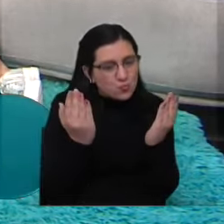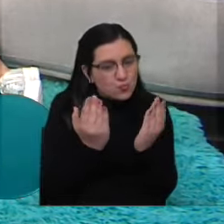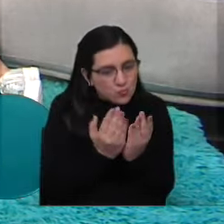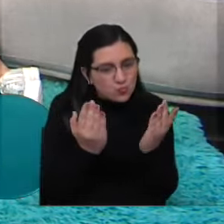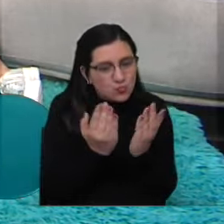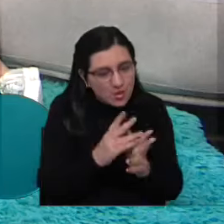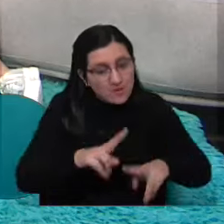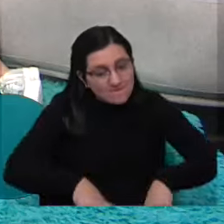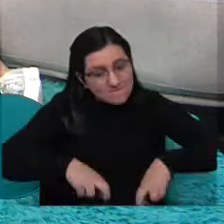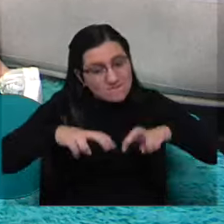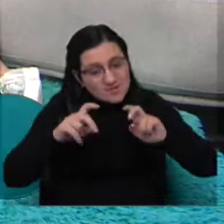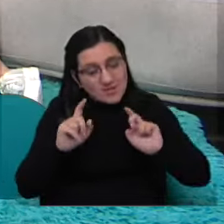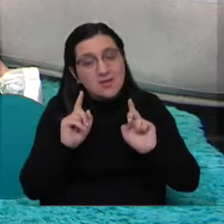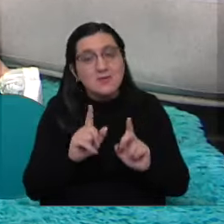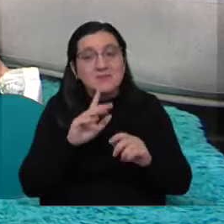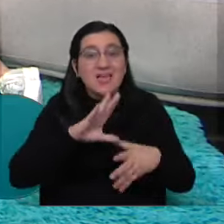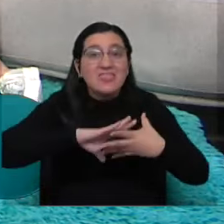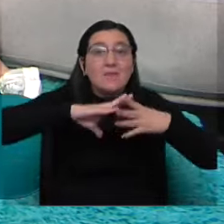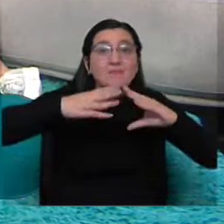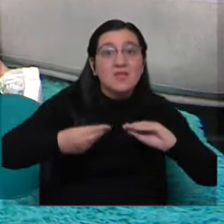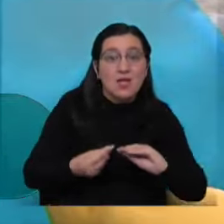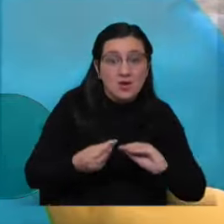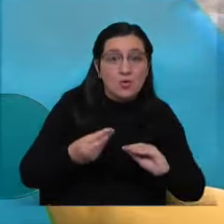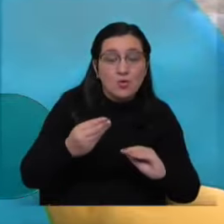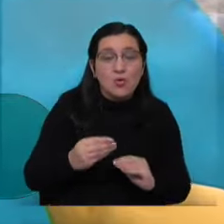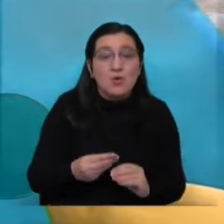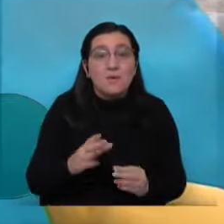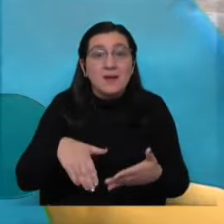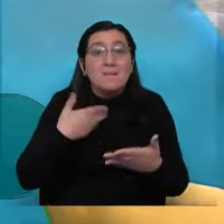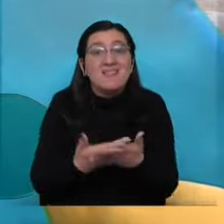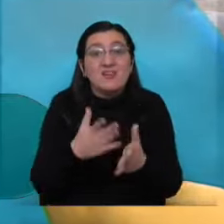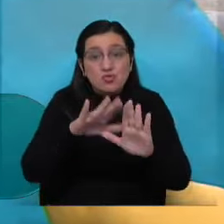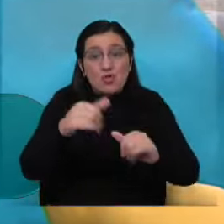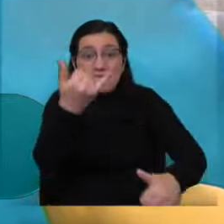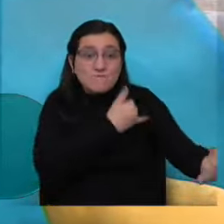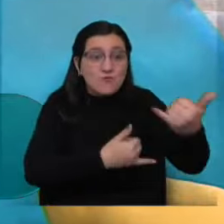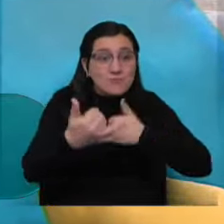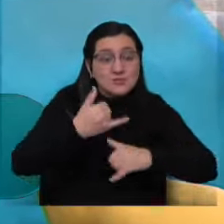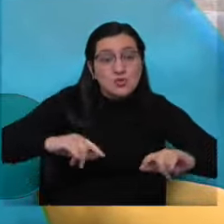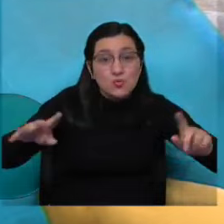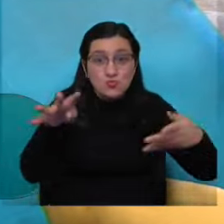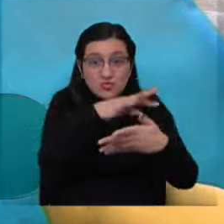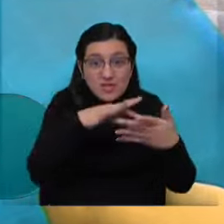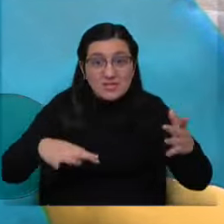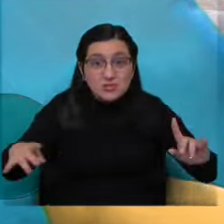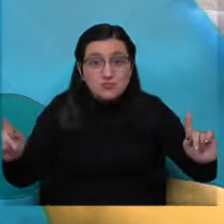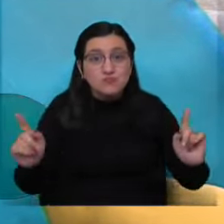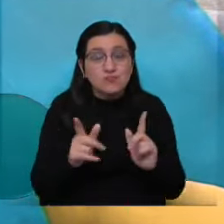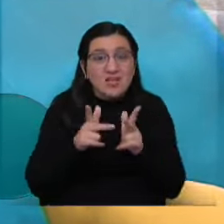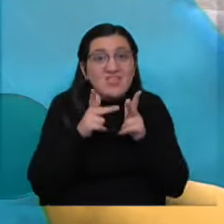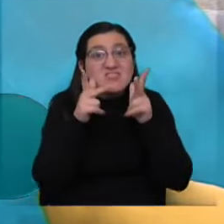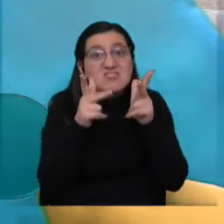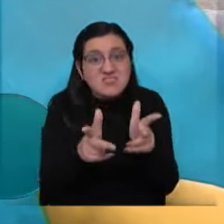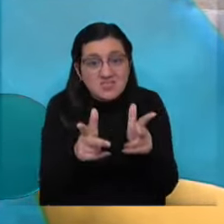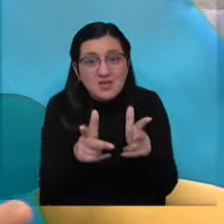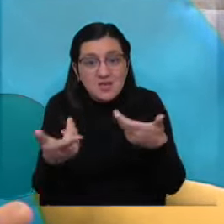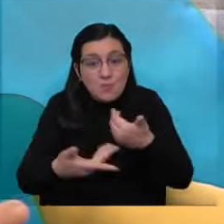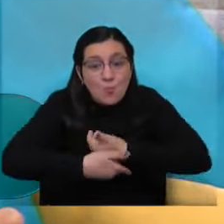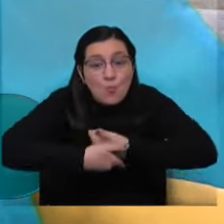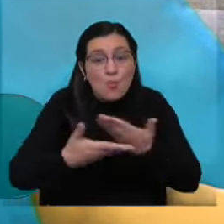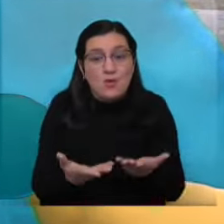toda la parte dramatúrgica para poder plasmar toda esa información en un texto que diga y que